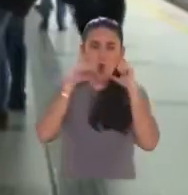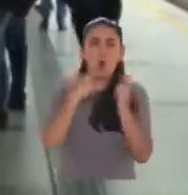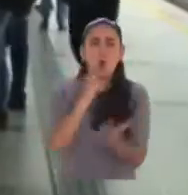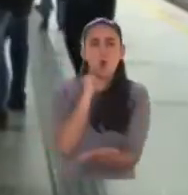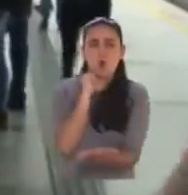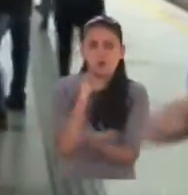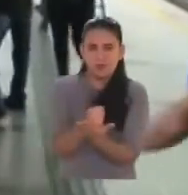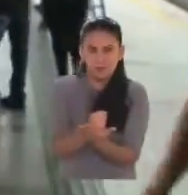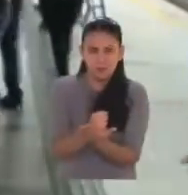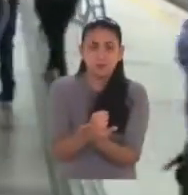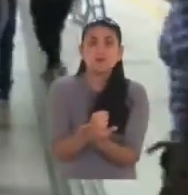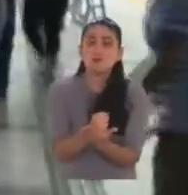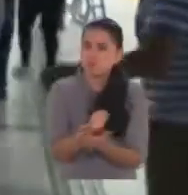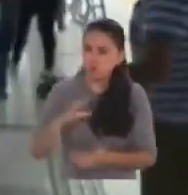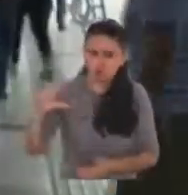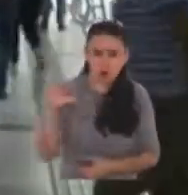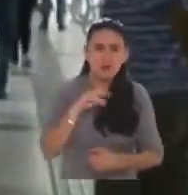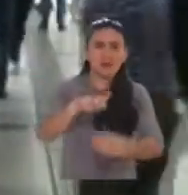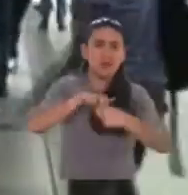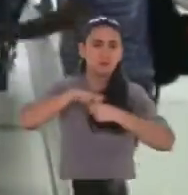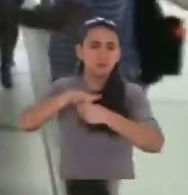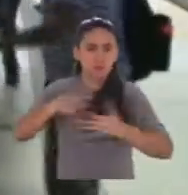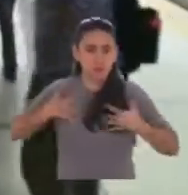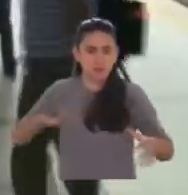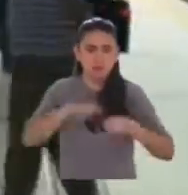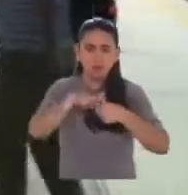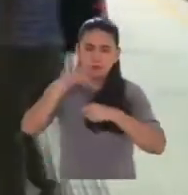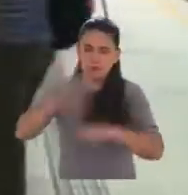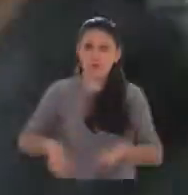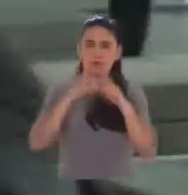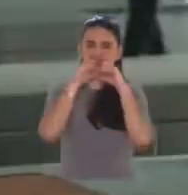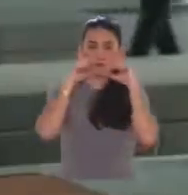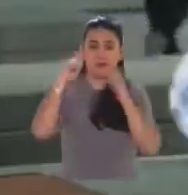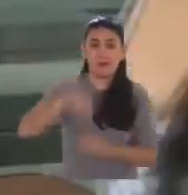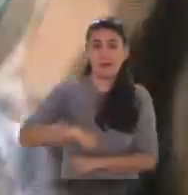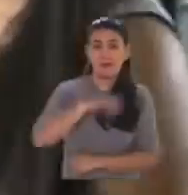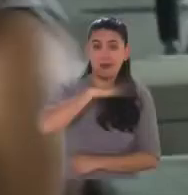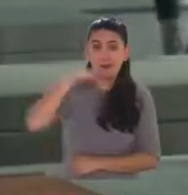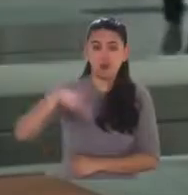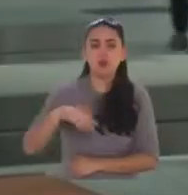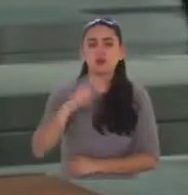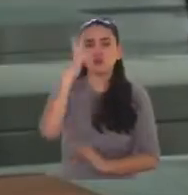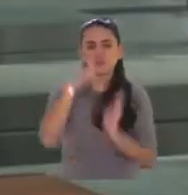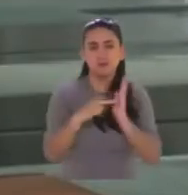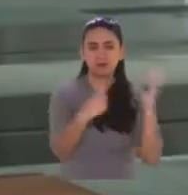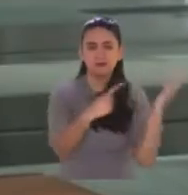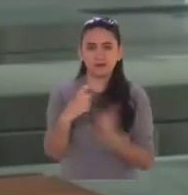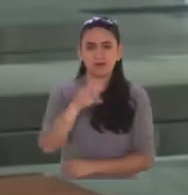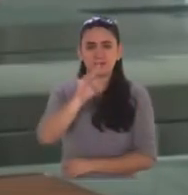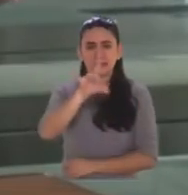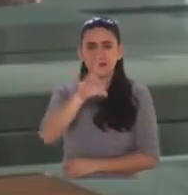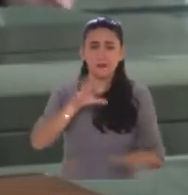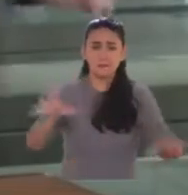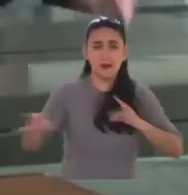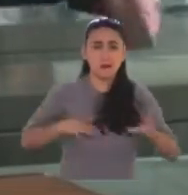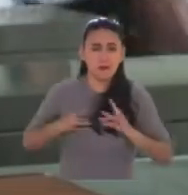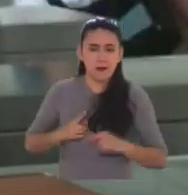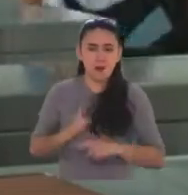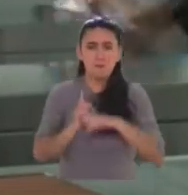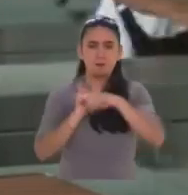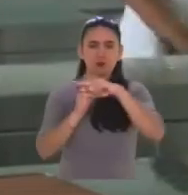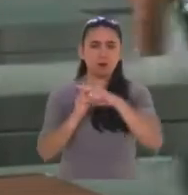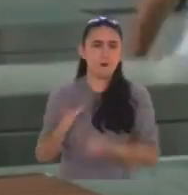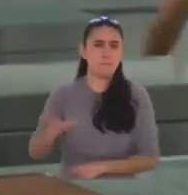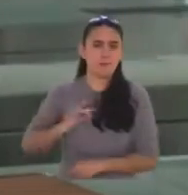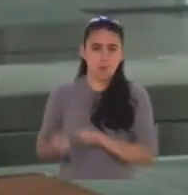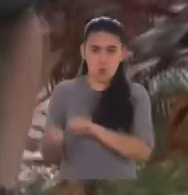obligatorio en todo el sistema. En este momento en Antioquia hay 2.615 casos positivos por coronavirus